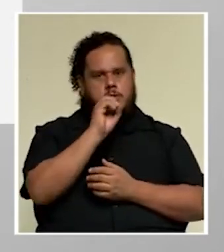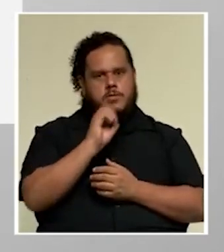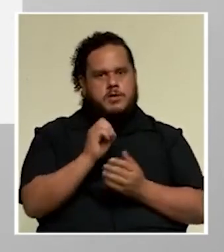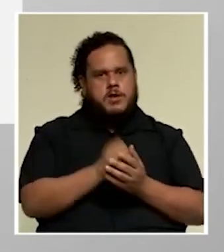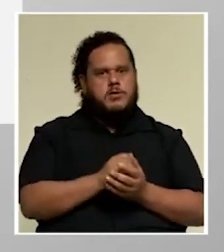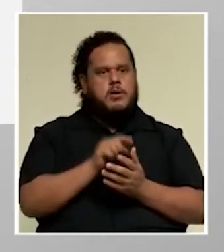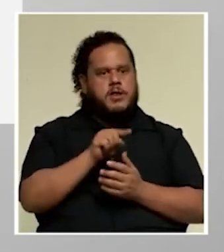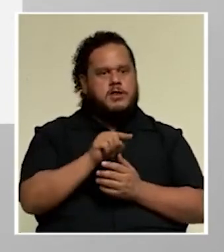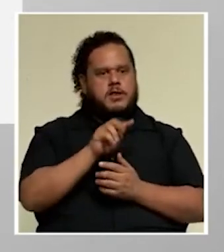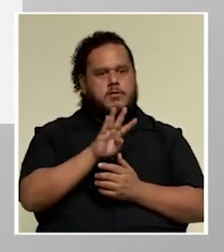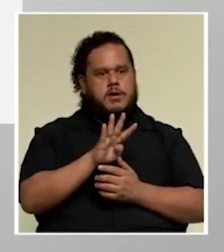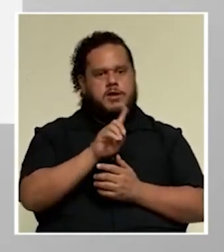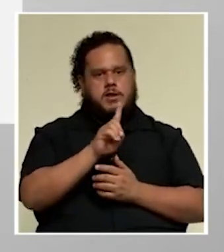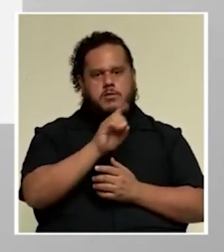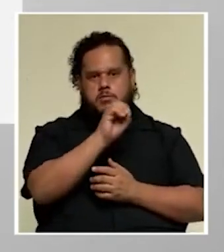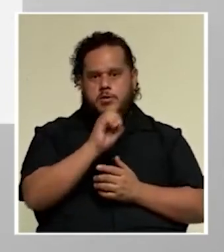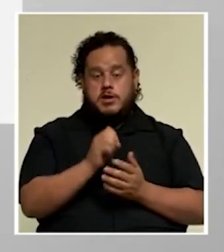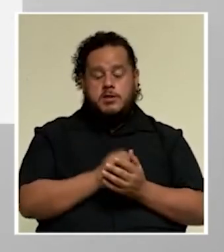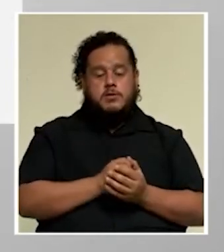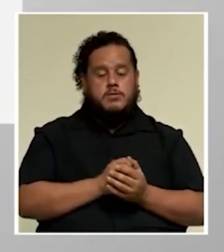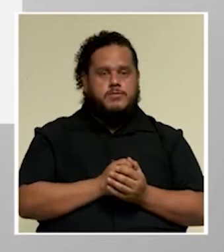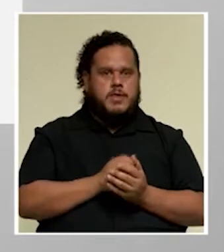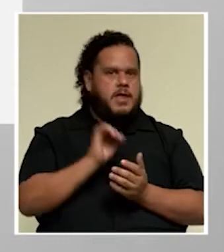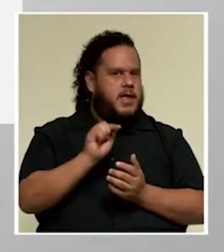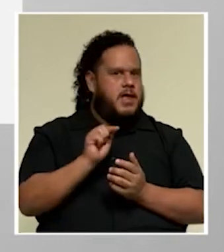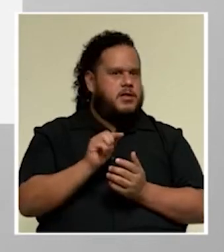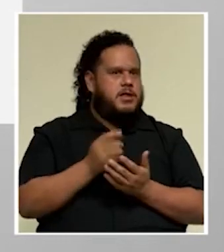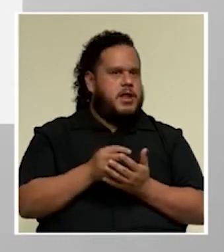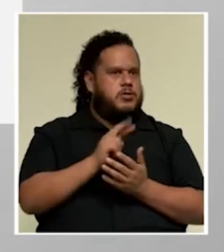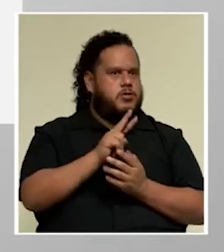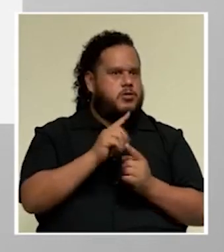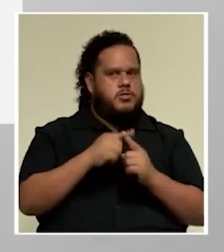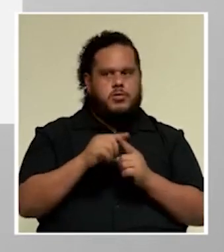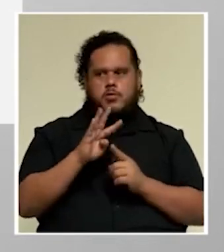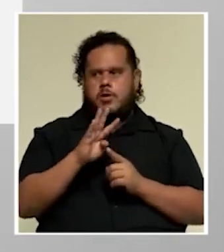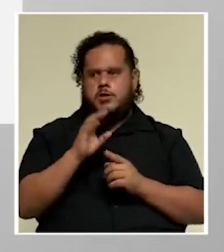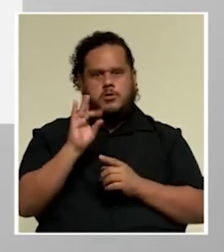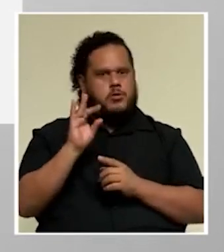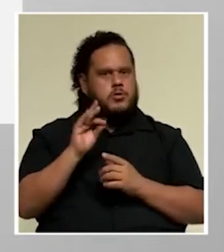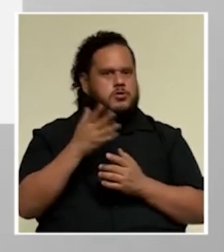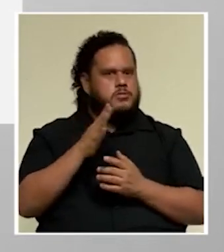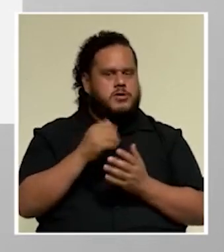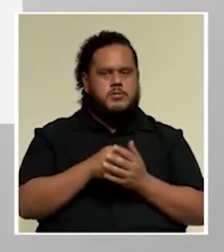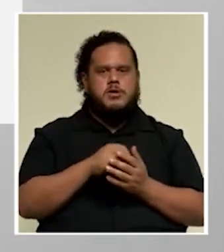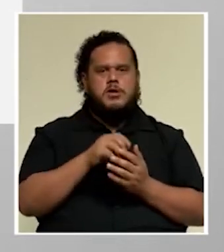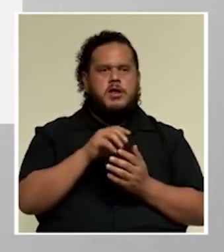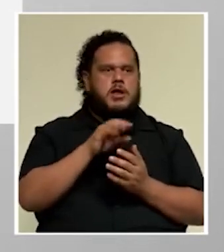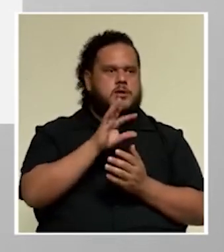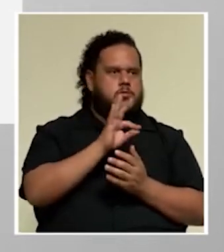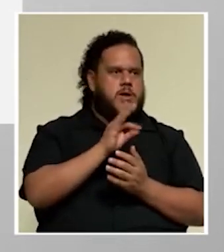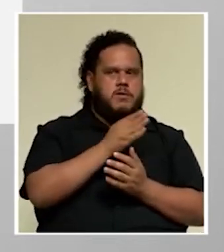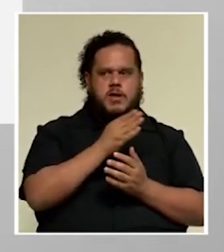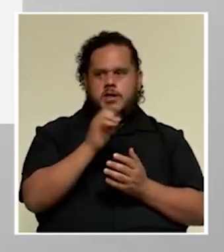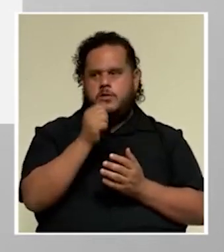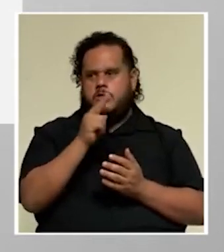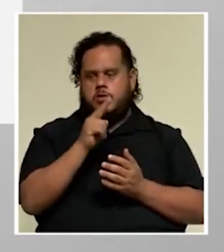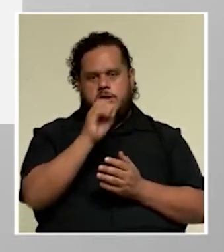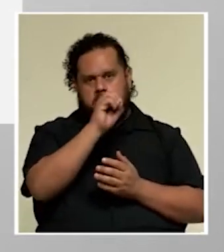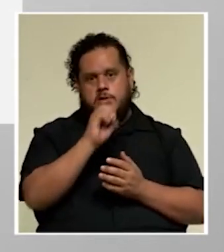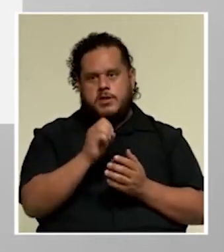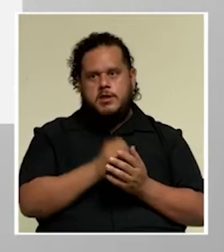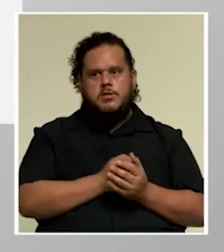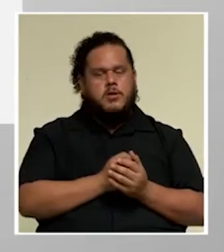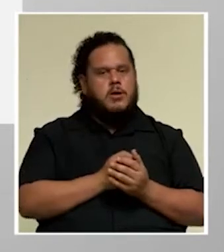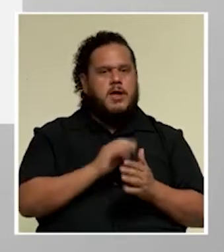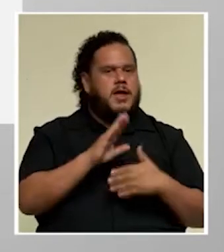ese 41%, eso sería 2 por 4, 8, aproximadamente entre un 9 y un 12%